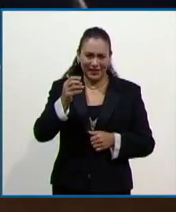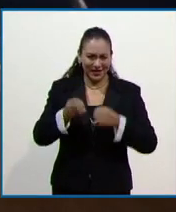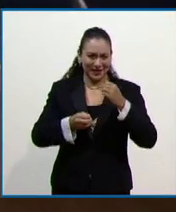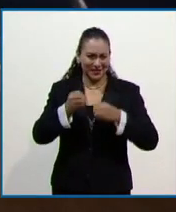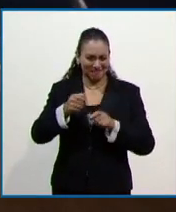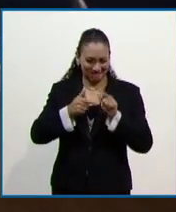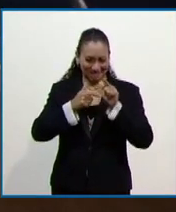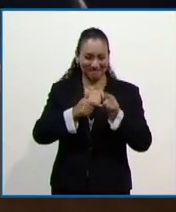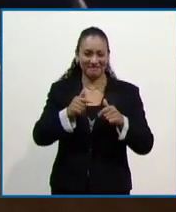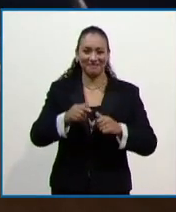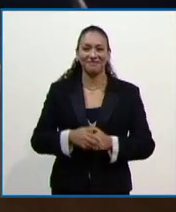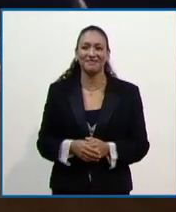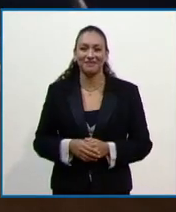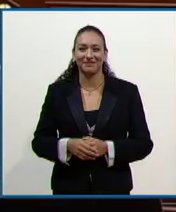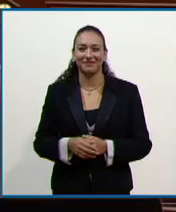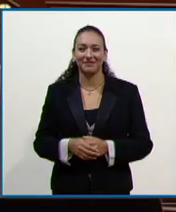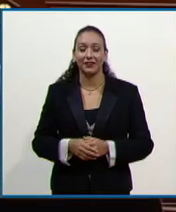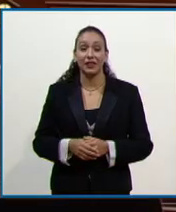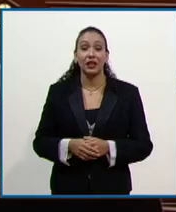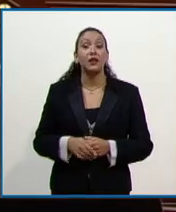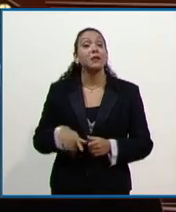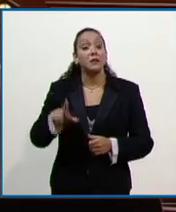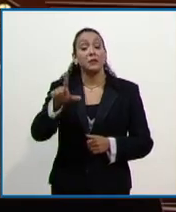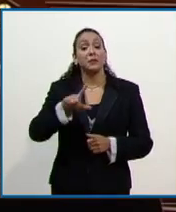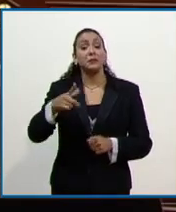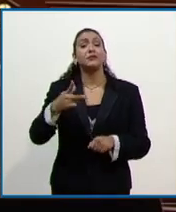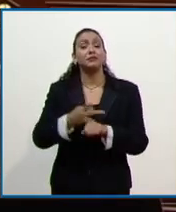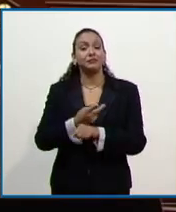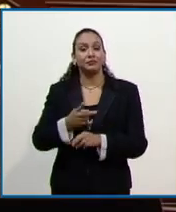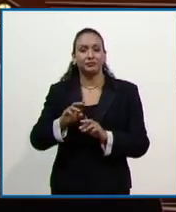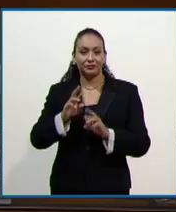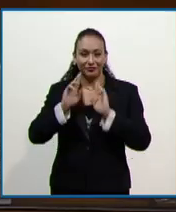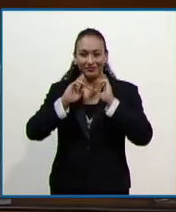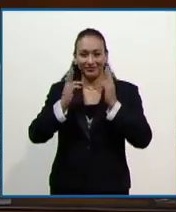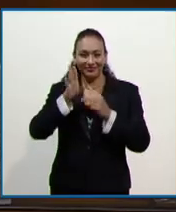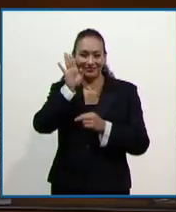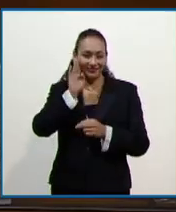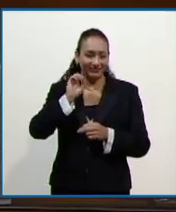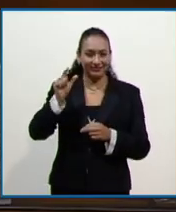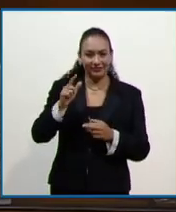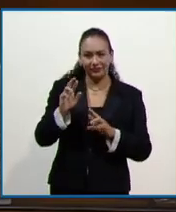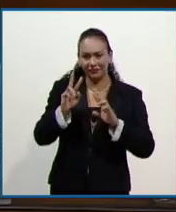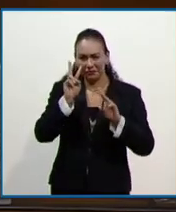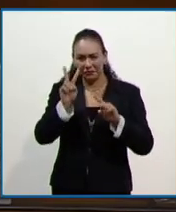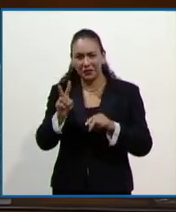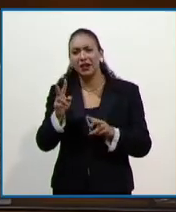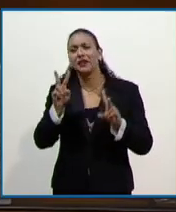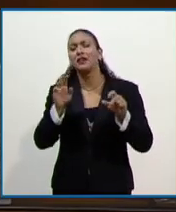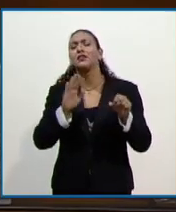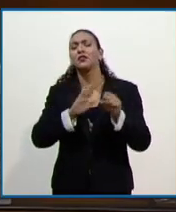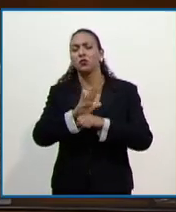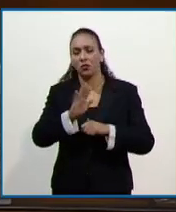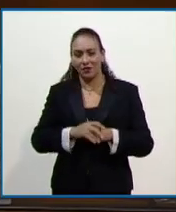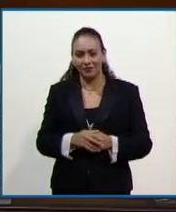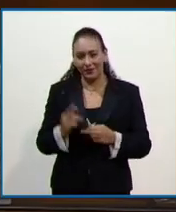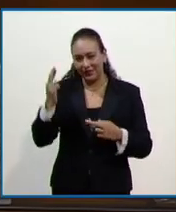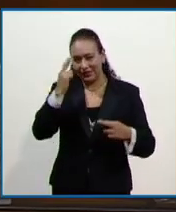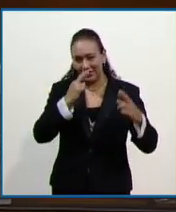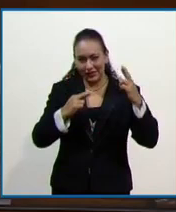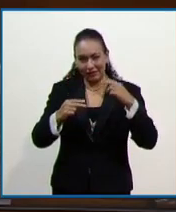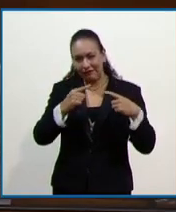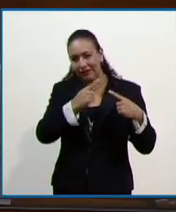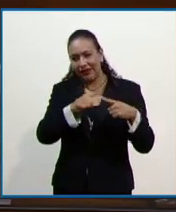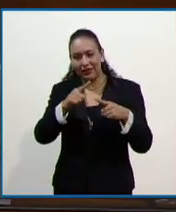del Poder Judicial de la Federación. Sigue este lunes la sesión del Pleno de la Suprema Corte. En esta ocasión tienen previsto analizar y resolver